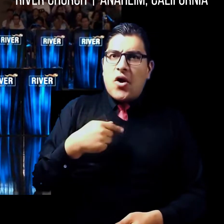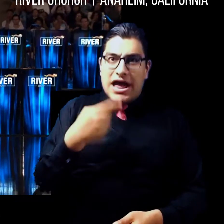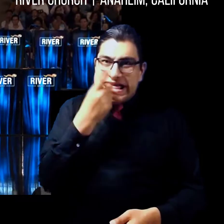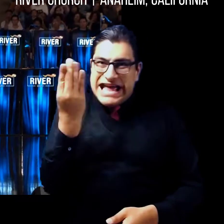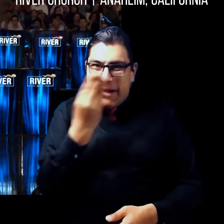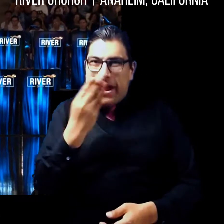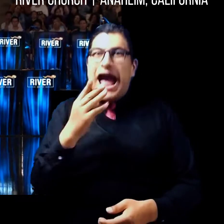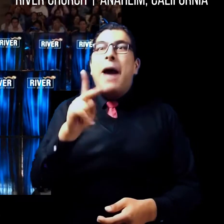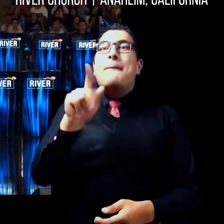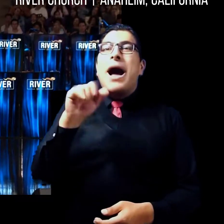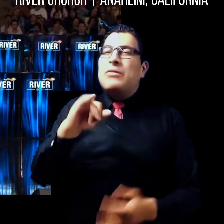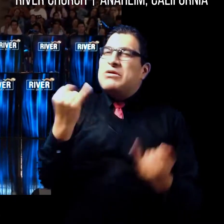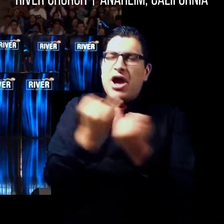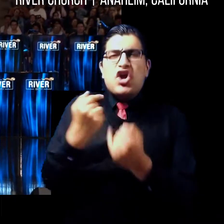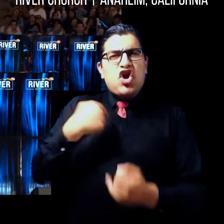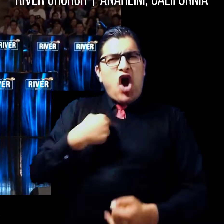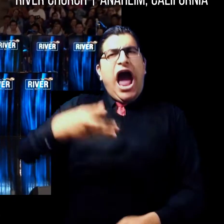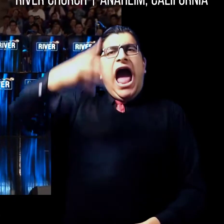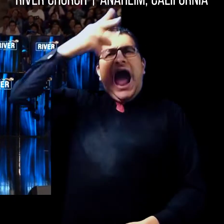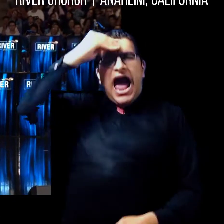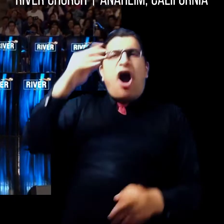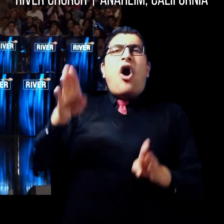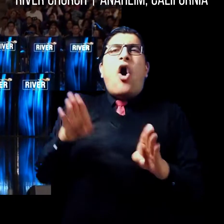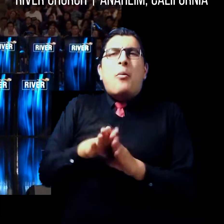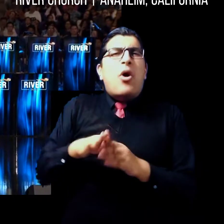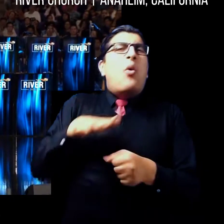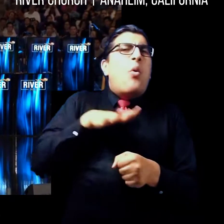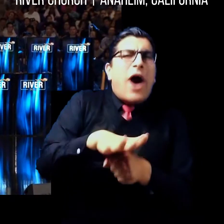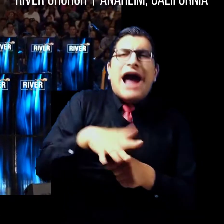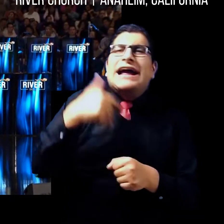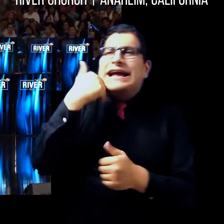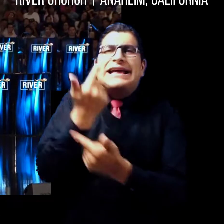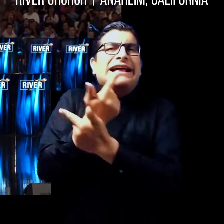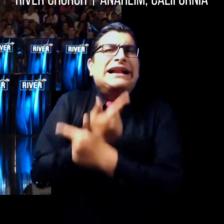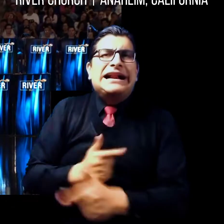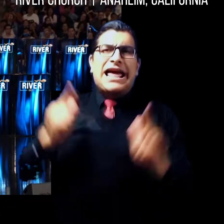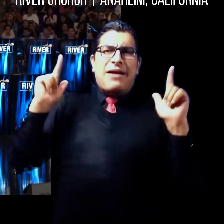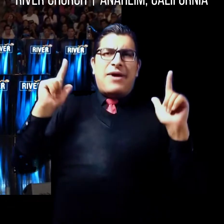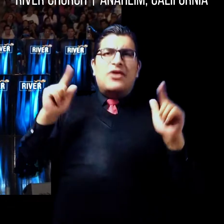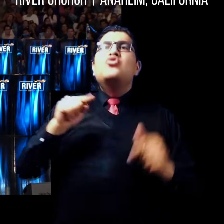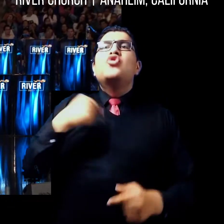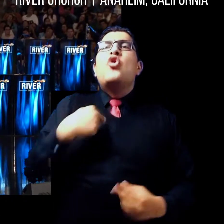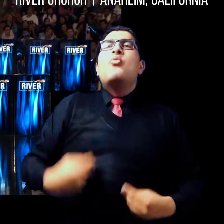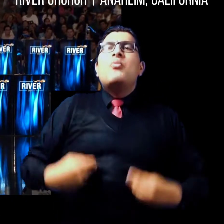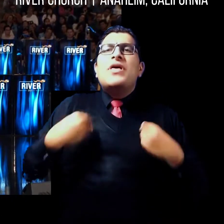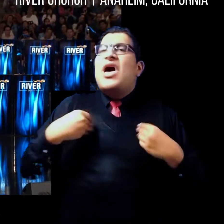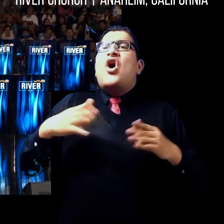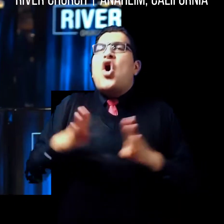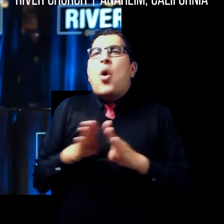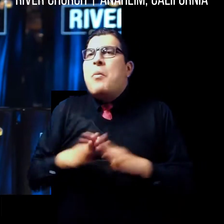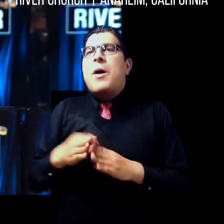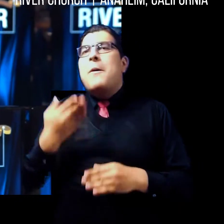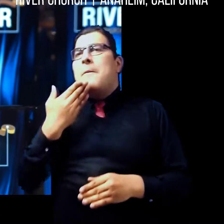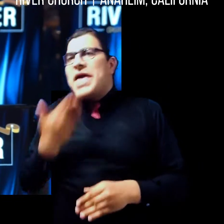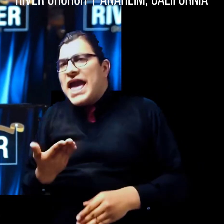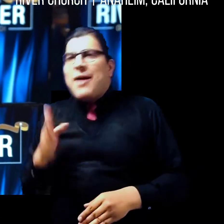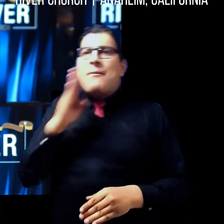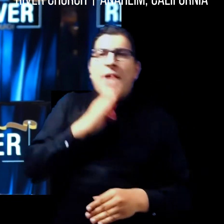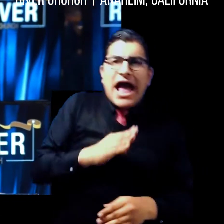contentarme cualquiera. Ahora sí digan fuerte, cualquiera. Sea mi situación,